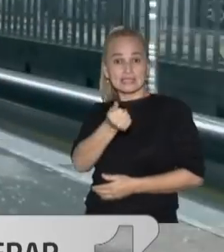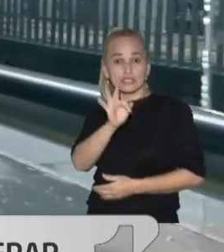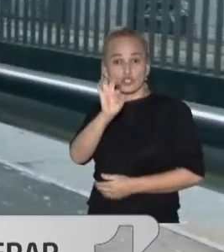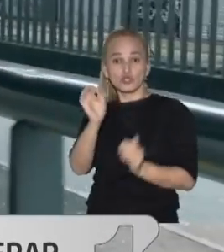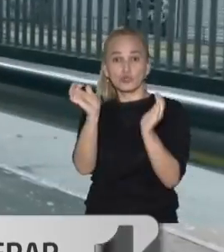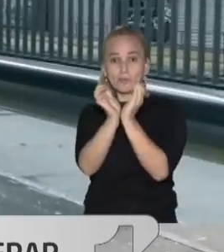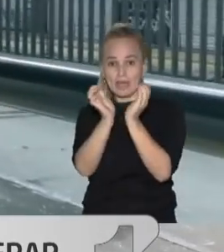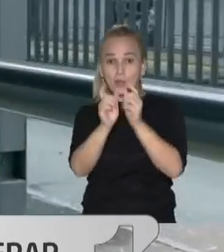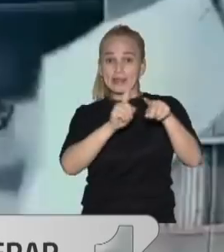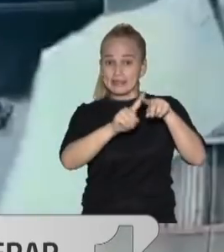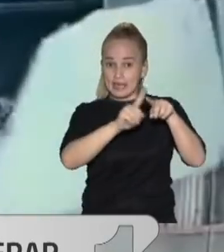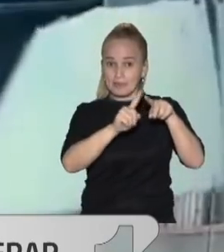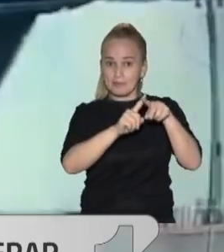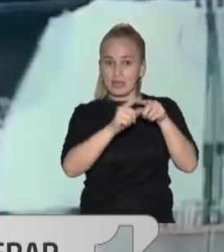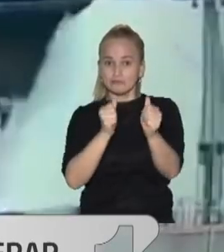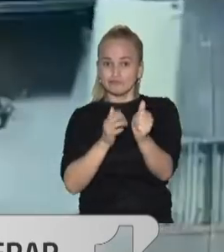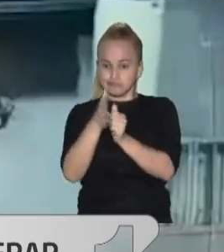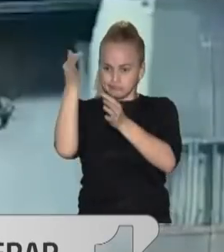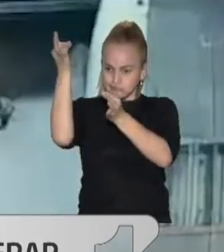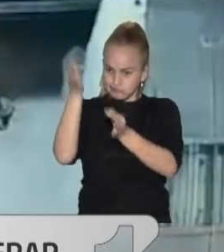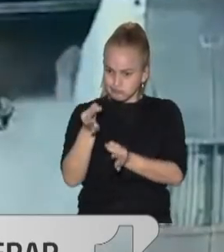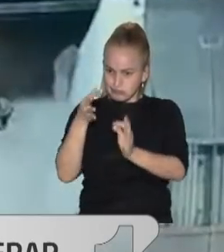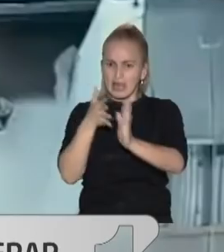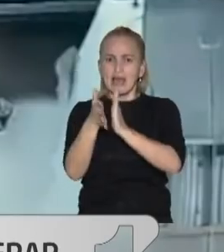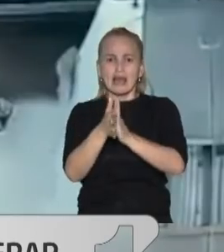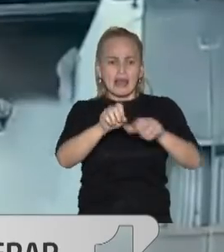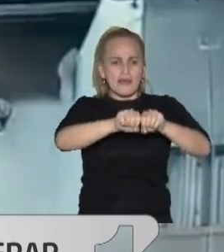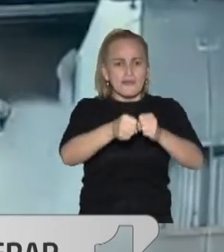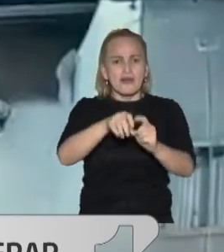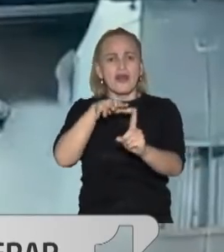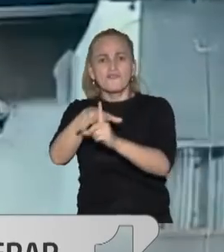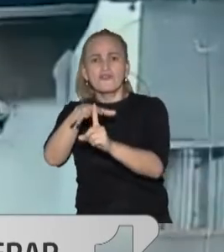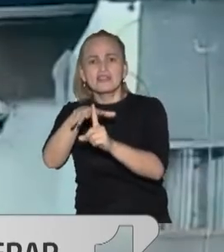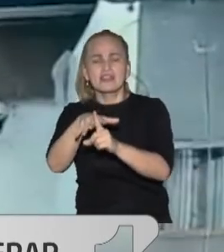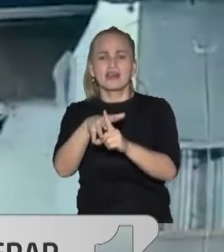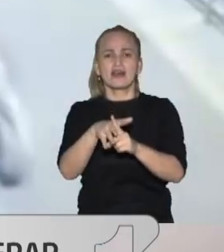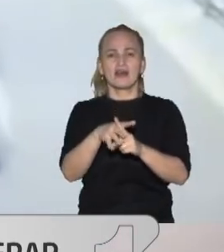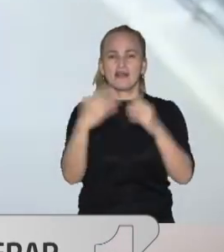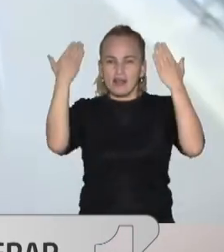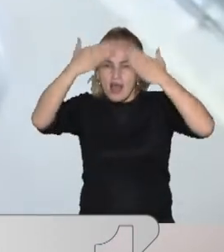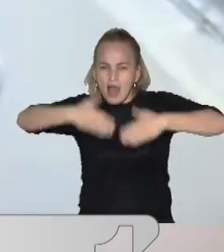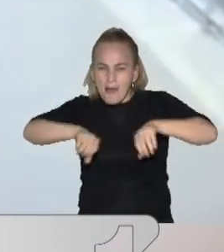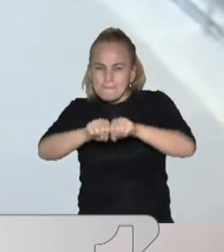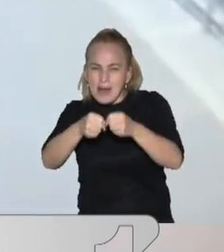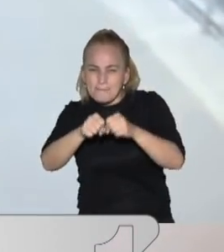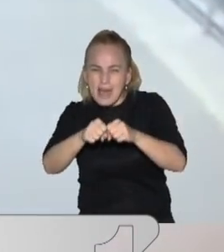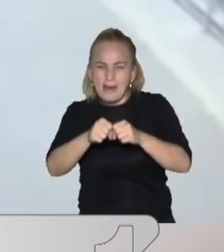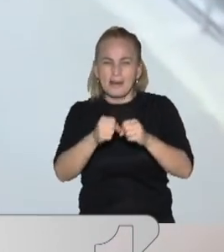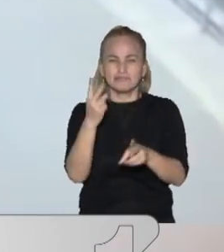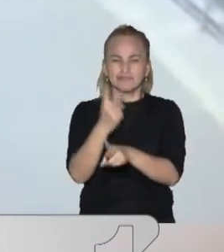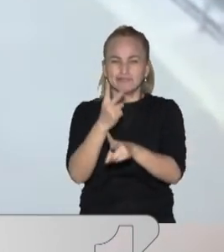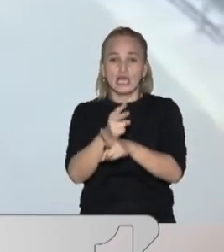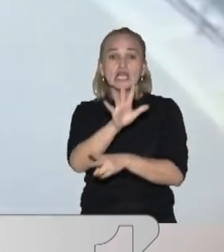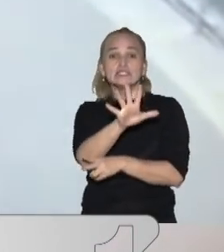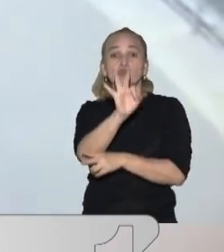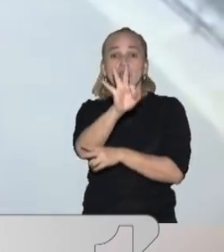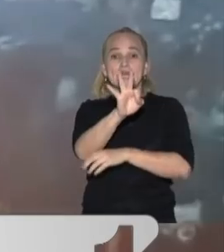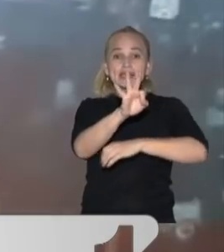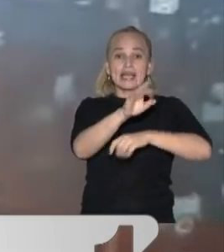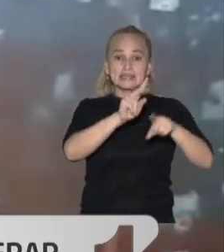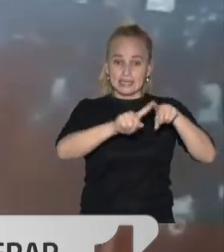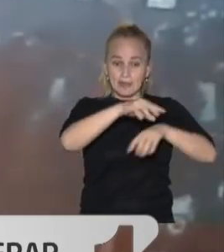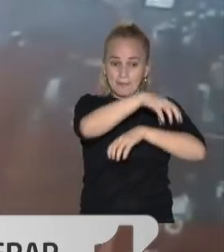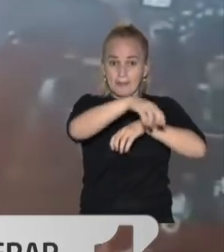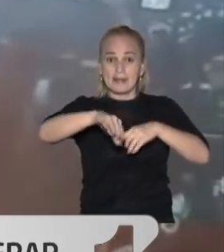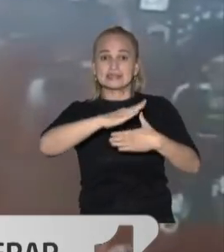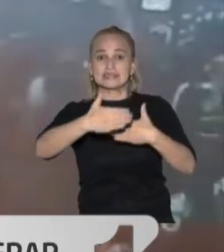mayo, Transmilenio entregó un reporte sobre las afectaciones al transporte masivo por actos de vandalismo. 53 estaciones están sin